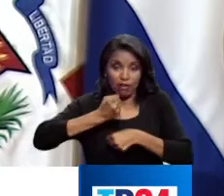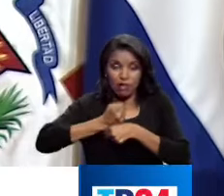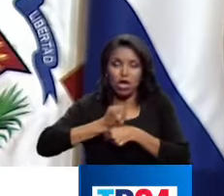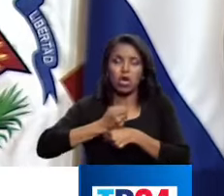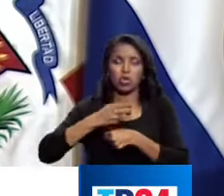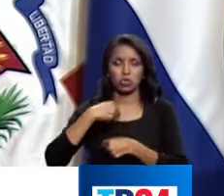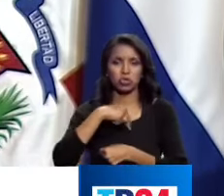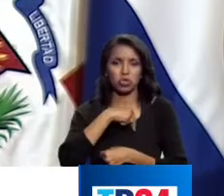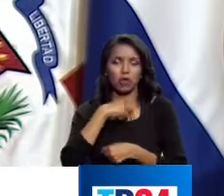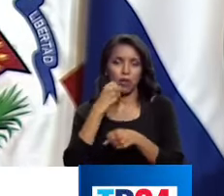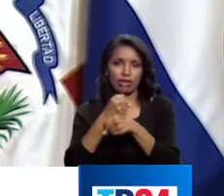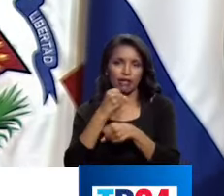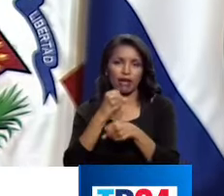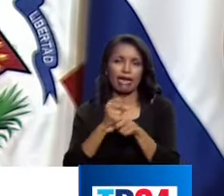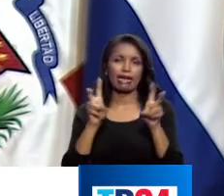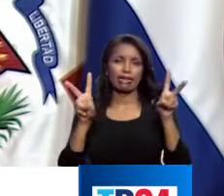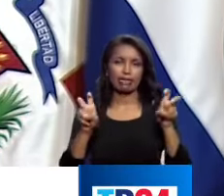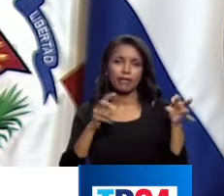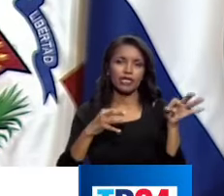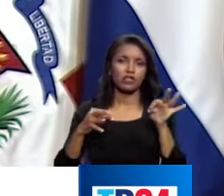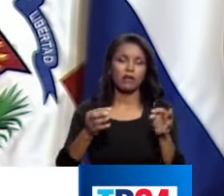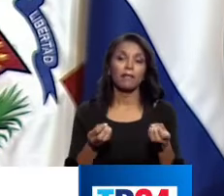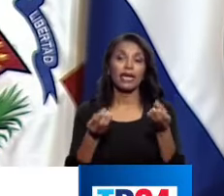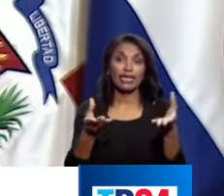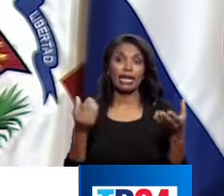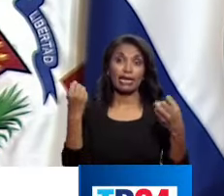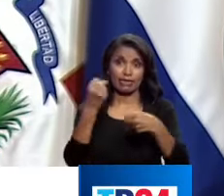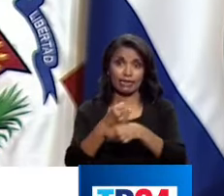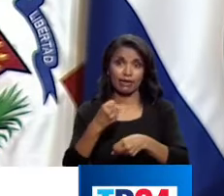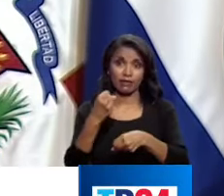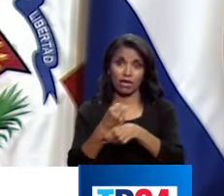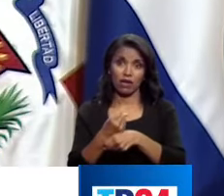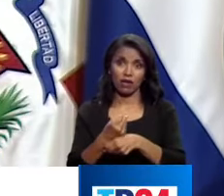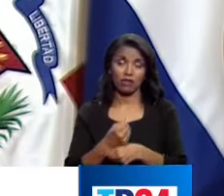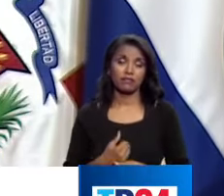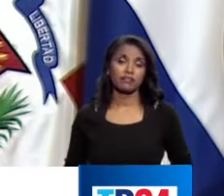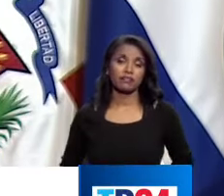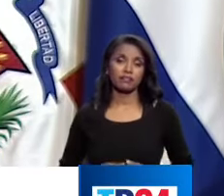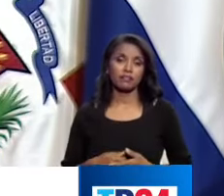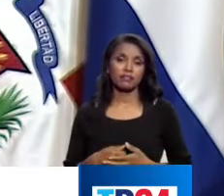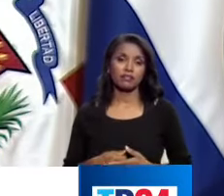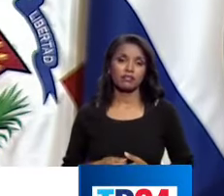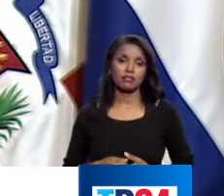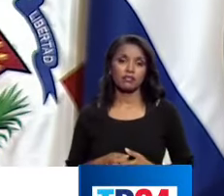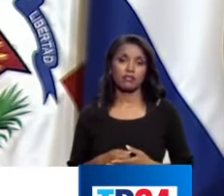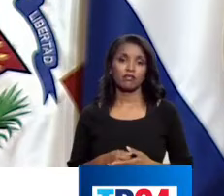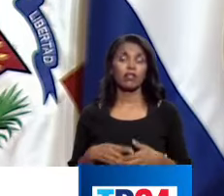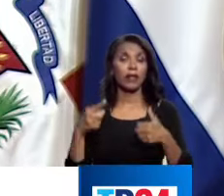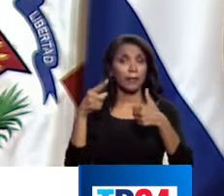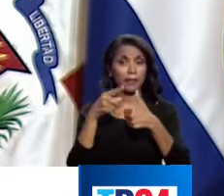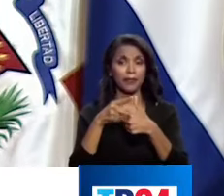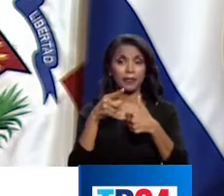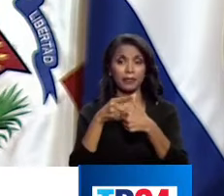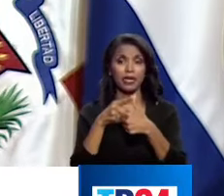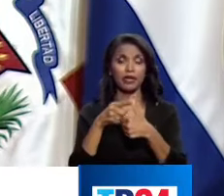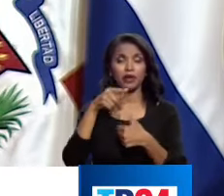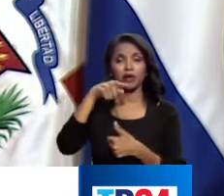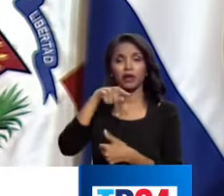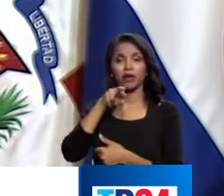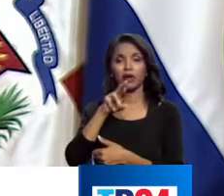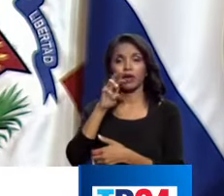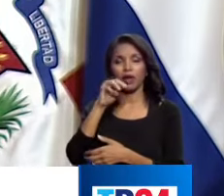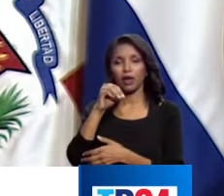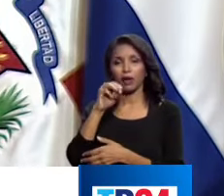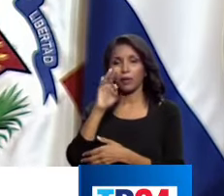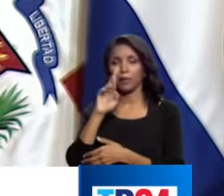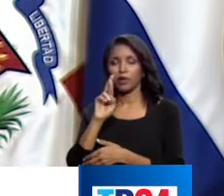generar demanda y esa demanda la vamos a generar con medidas muy puntuales, medidas estratégicas. Primero, que le vamos a dar a PromTour